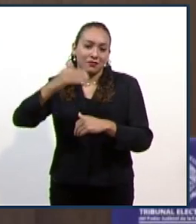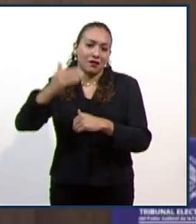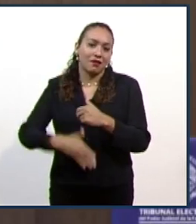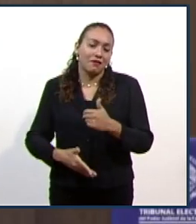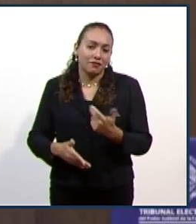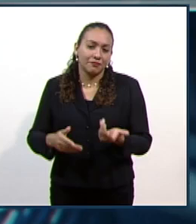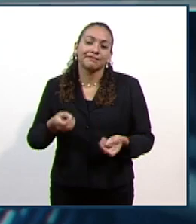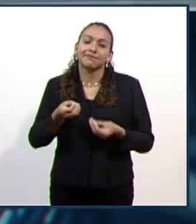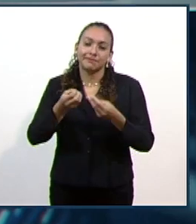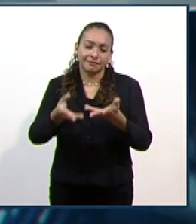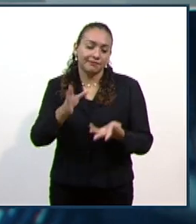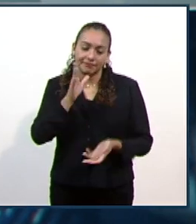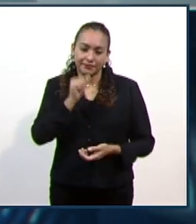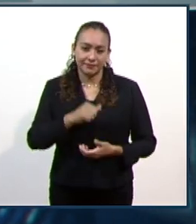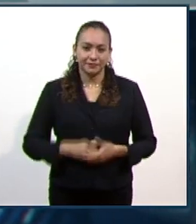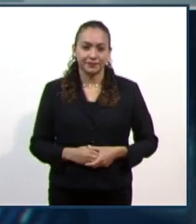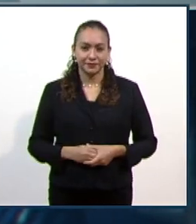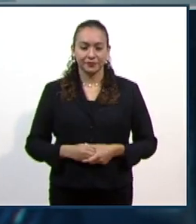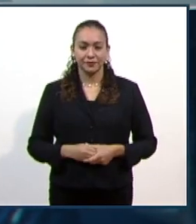sesión.